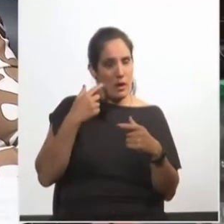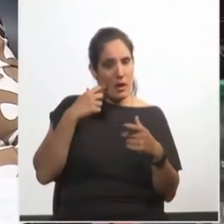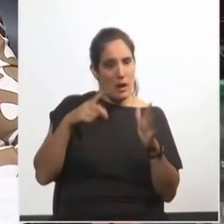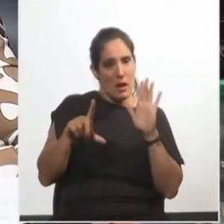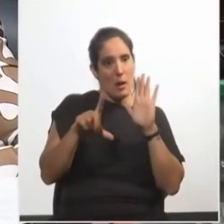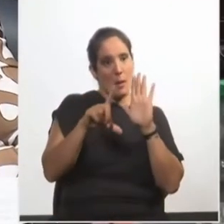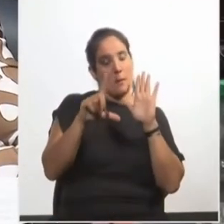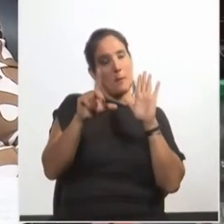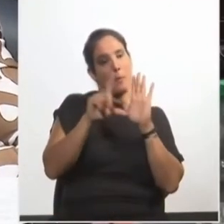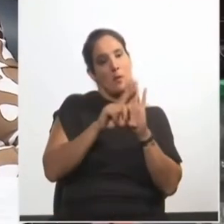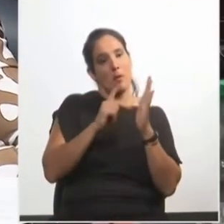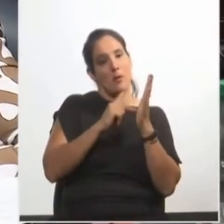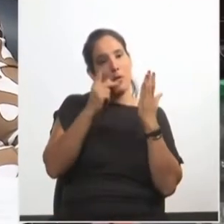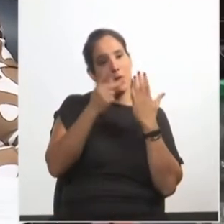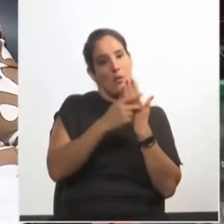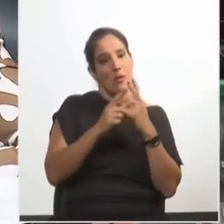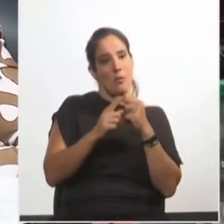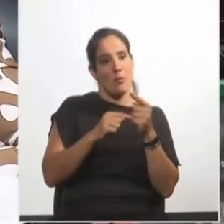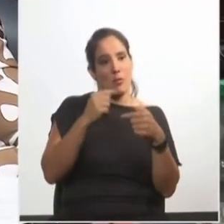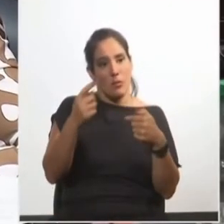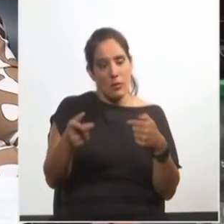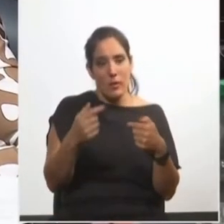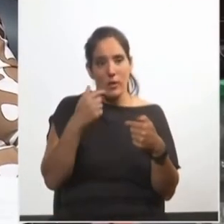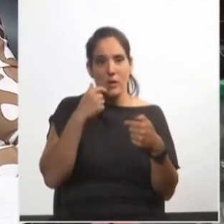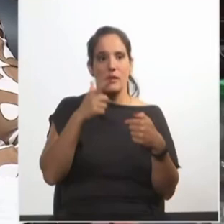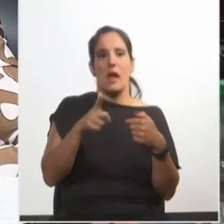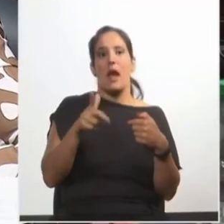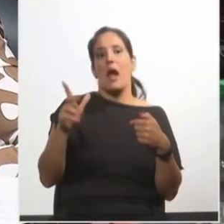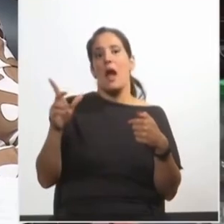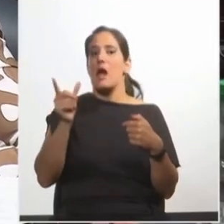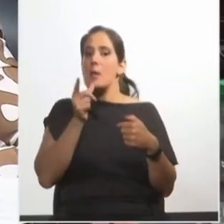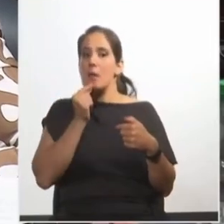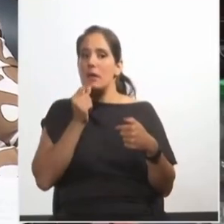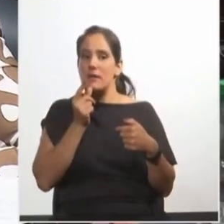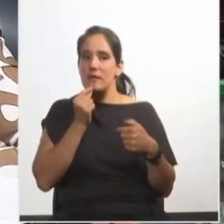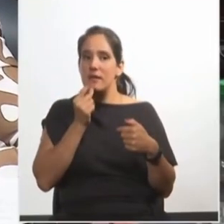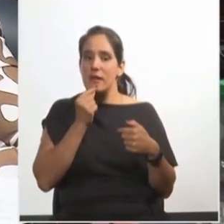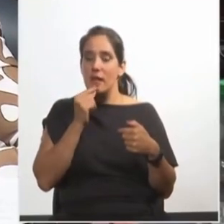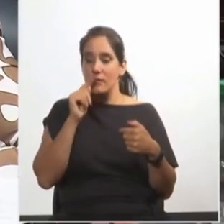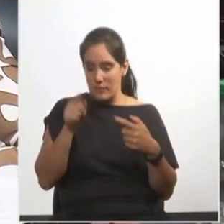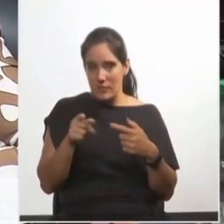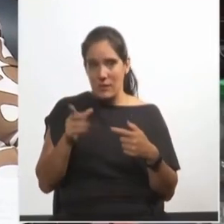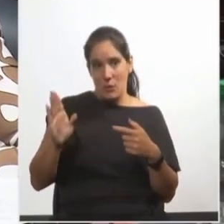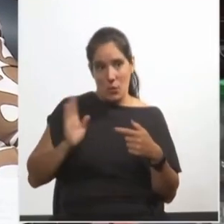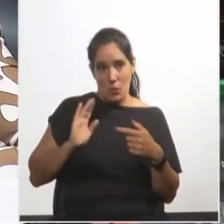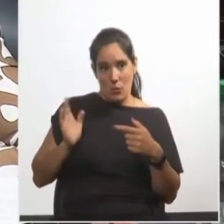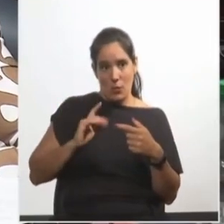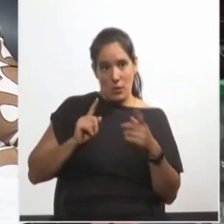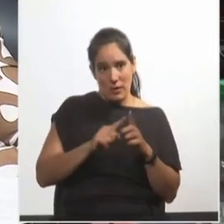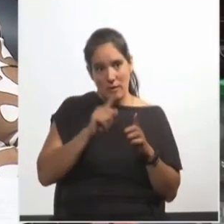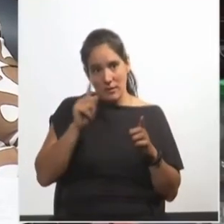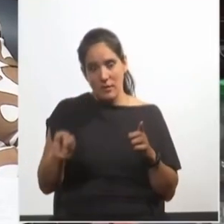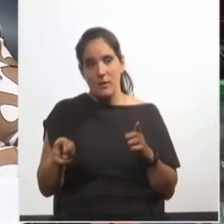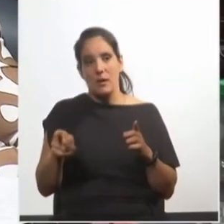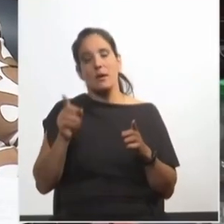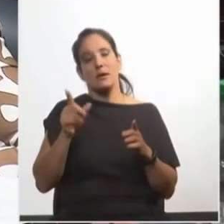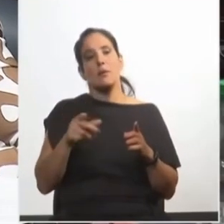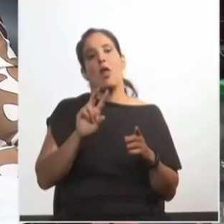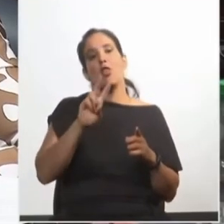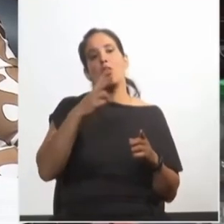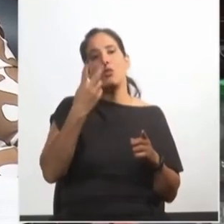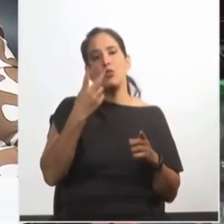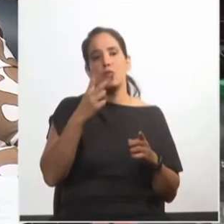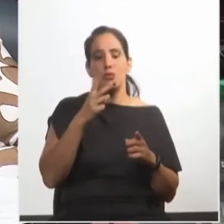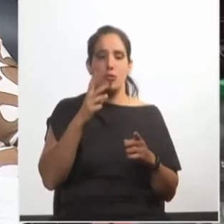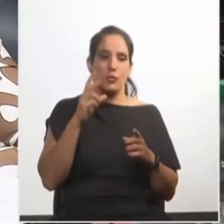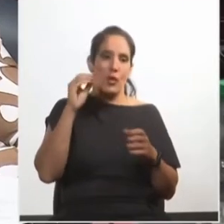ley extiende el ficto por hijo a las funcionarias policiales y se aumenta en 2 años en caso de hijos en situación